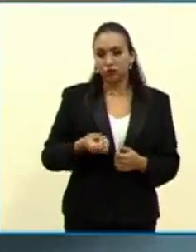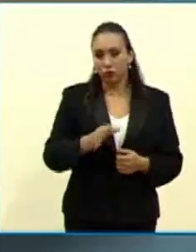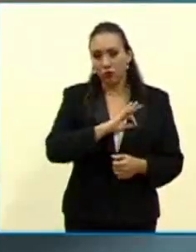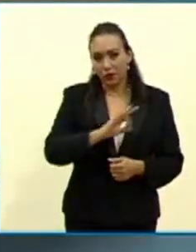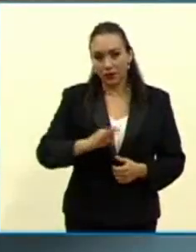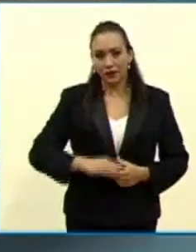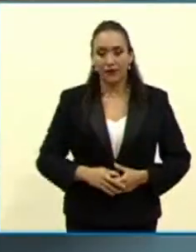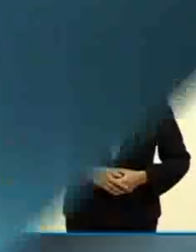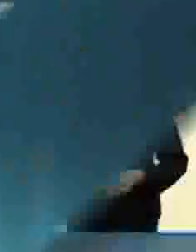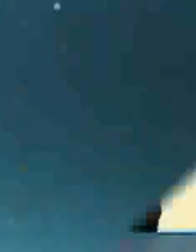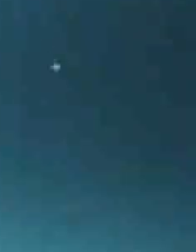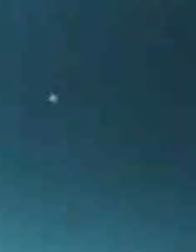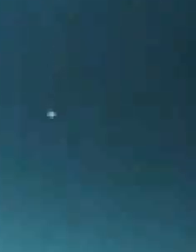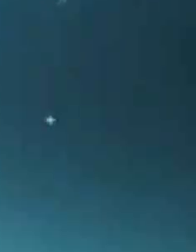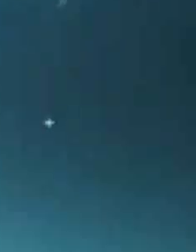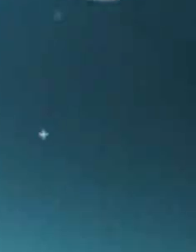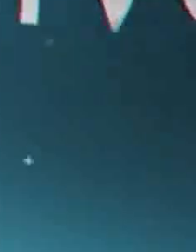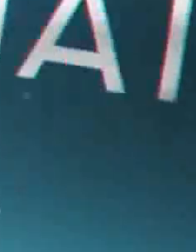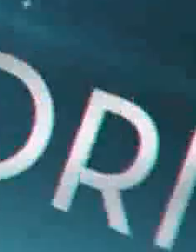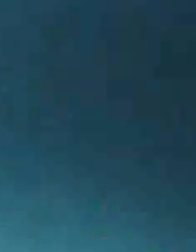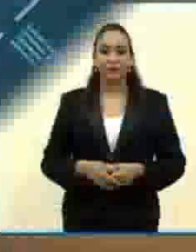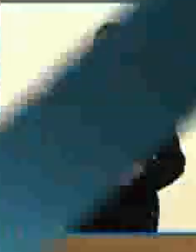Daza.